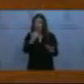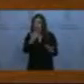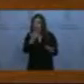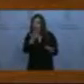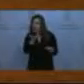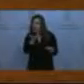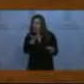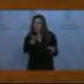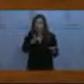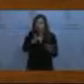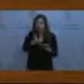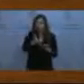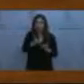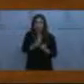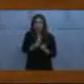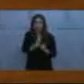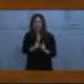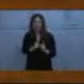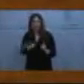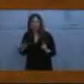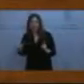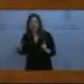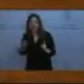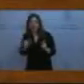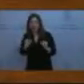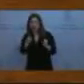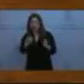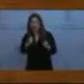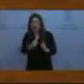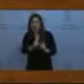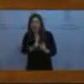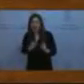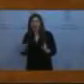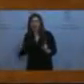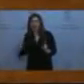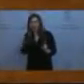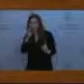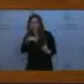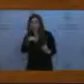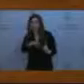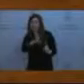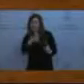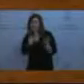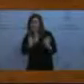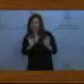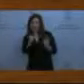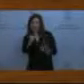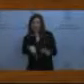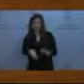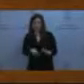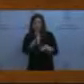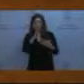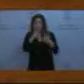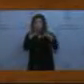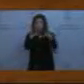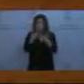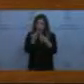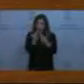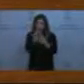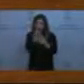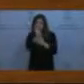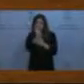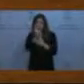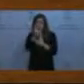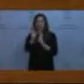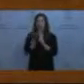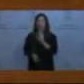alejamiento o toca empezar a alejarse? Porque también permitirá que pueda hacer esa interpretación. Y hablan ustedes, en su moción, de crear